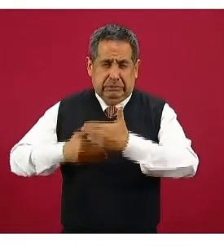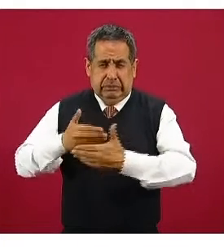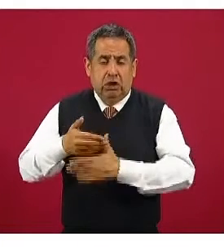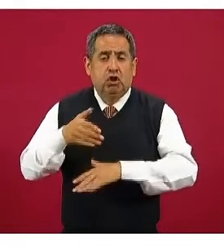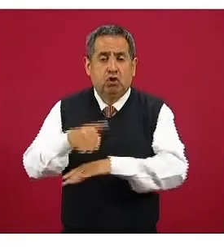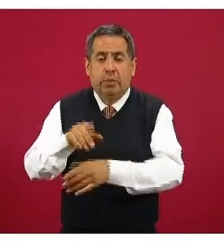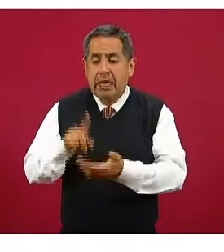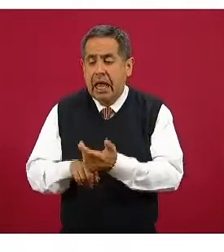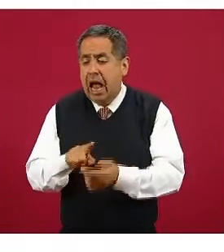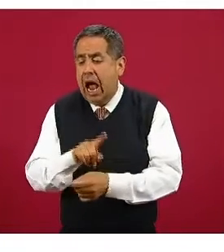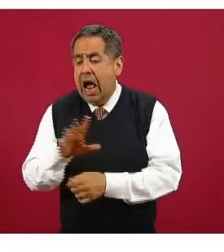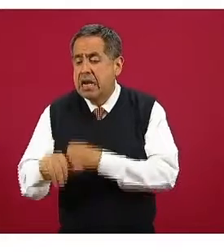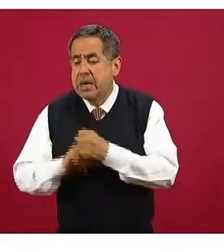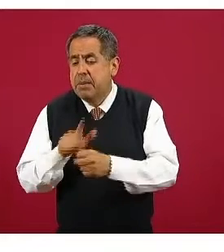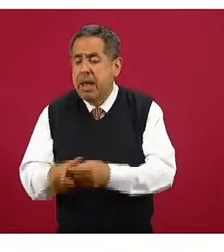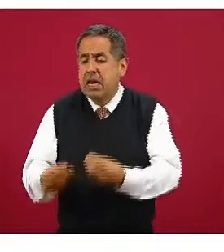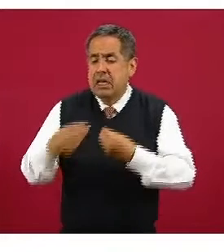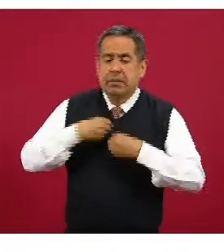en general.